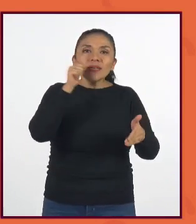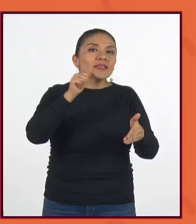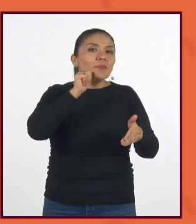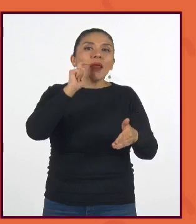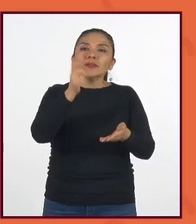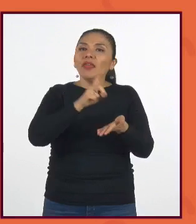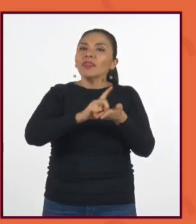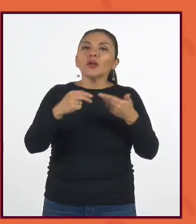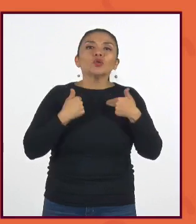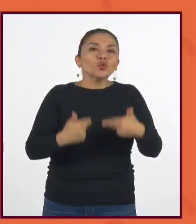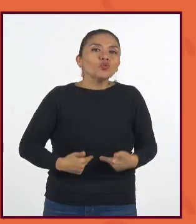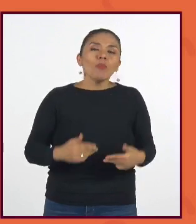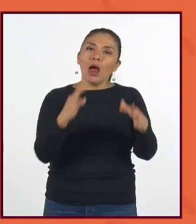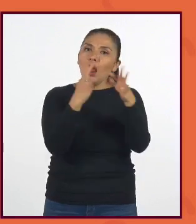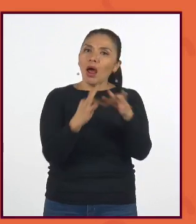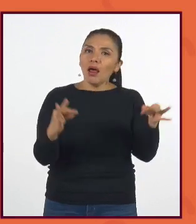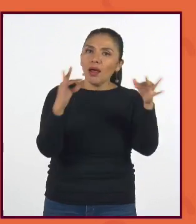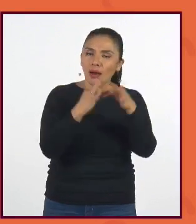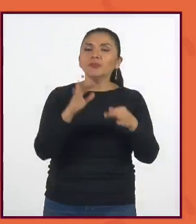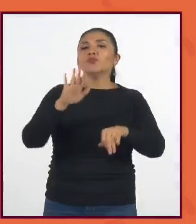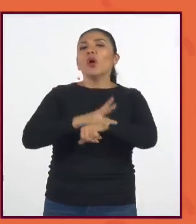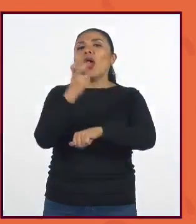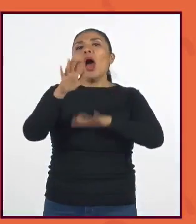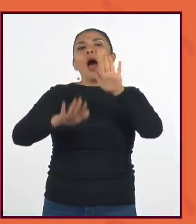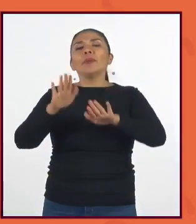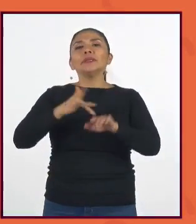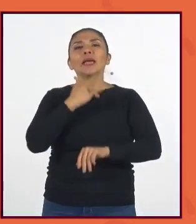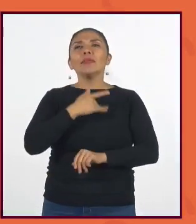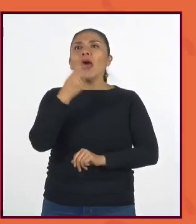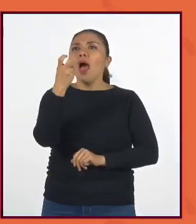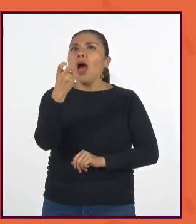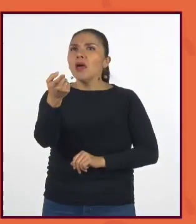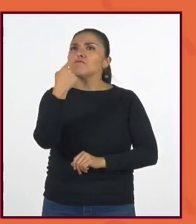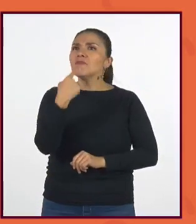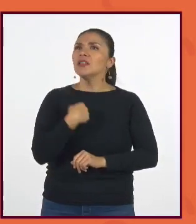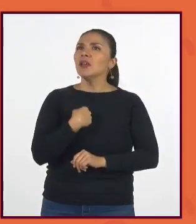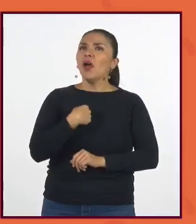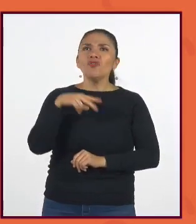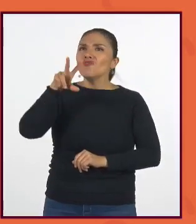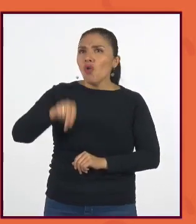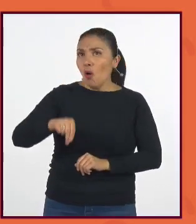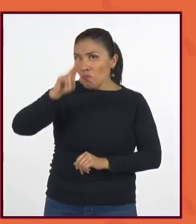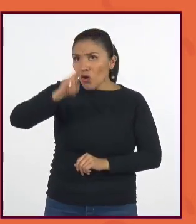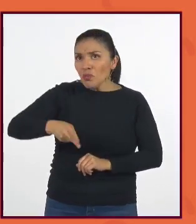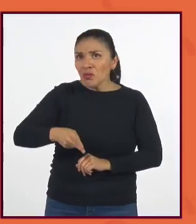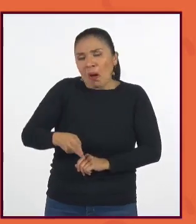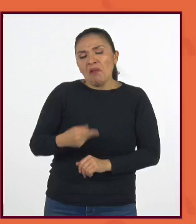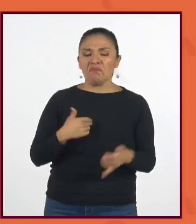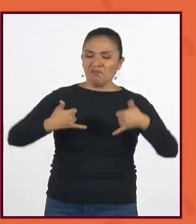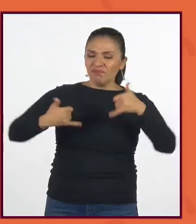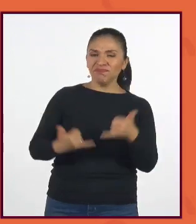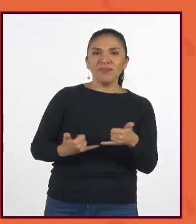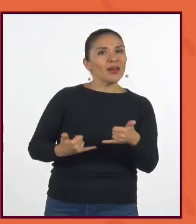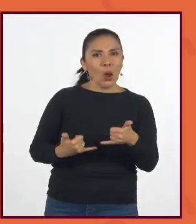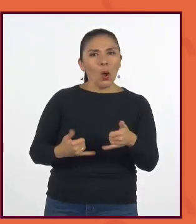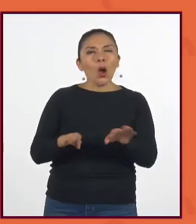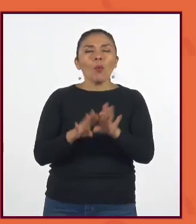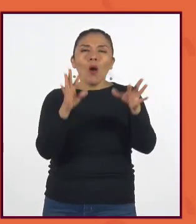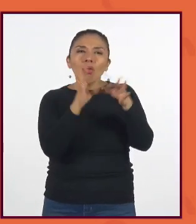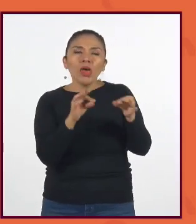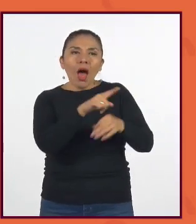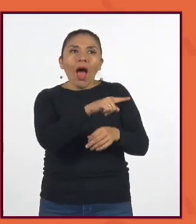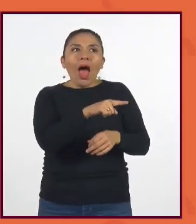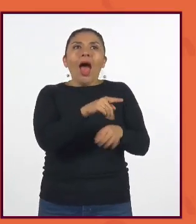porque muchas veces el no les genera más interés. ¿Por qué me dicen que no y me lo prohíben? Así entonces sí lo hago. Justo. ¿No? Y más